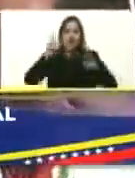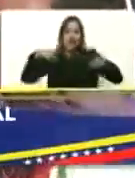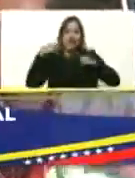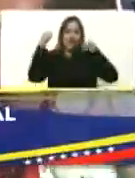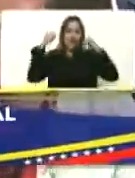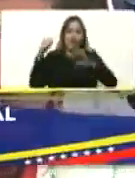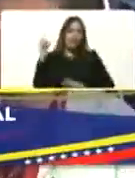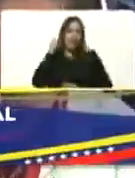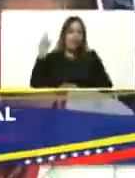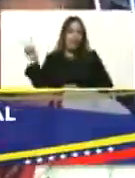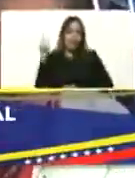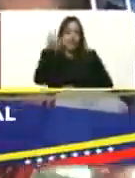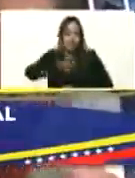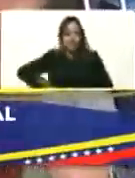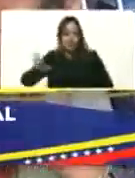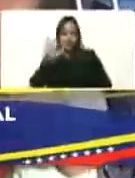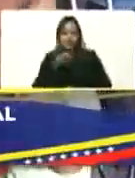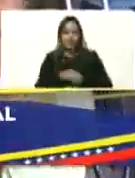mujeres